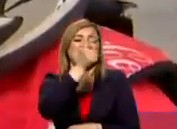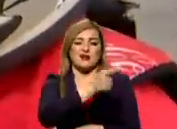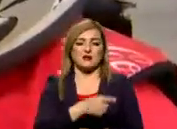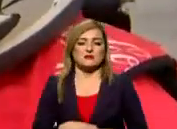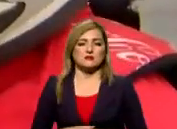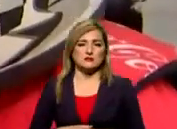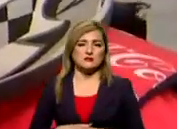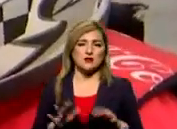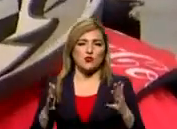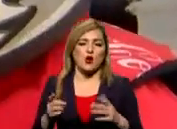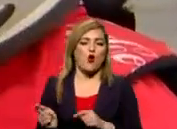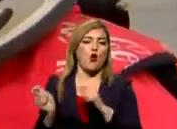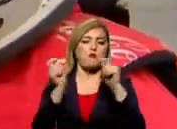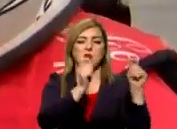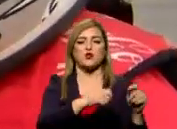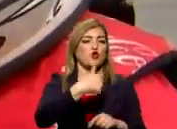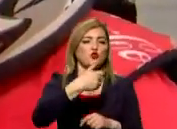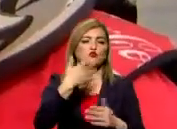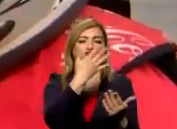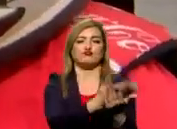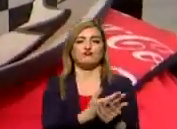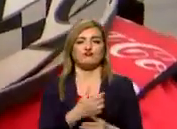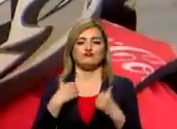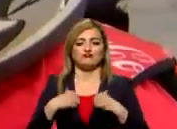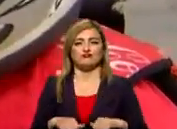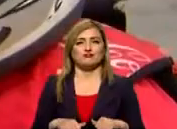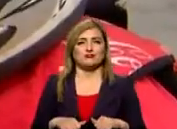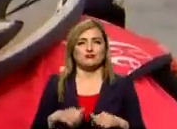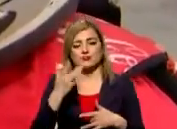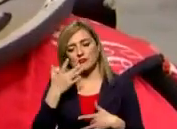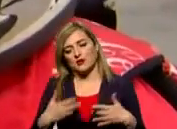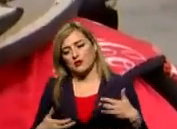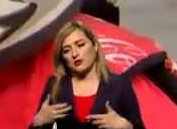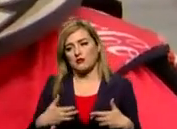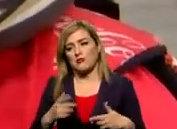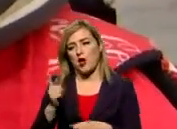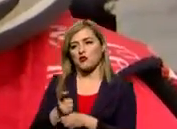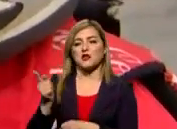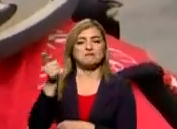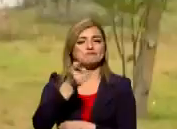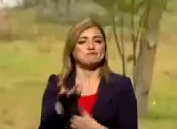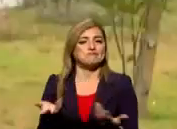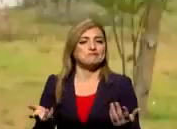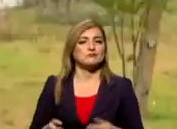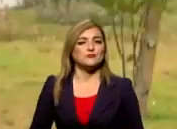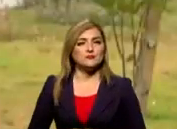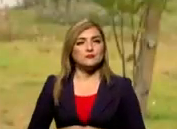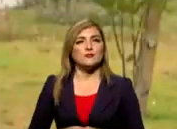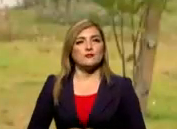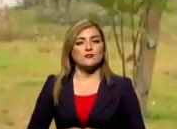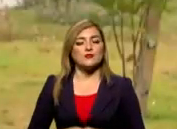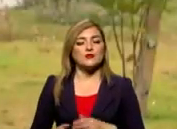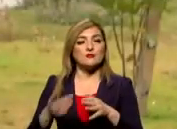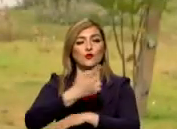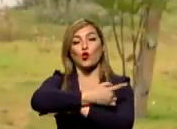nos dicen que no hay, que nos derivan a otro lado. Lastimosamente, qué pena que uno ande con síntomas y nos deriven a otro lado. Ya lo saben,